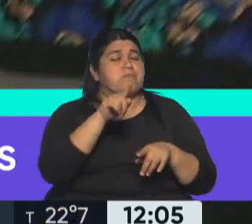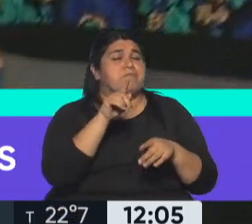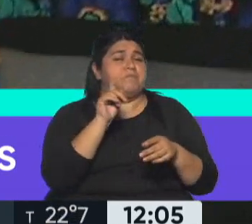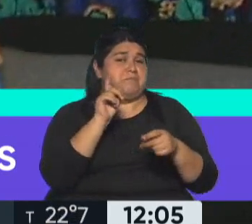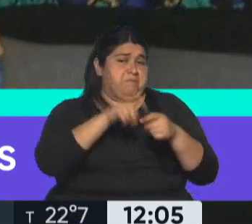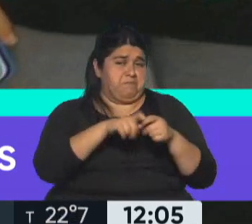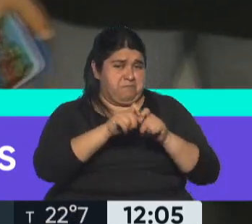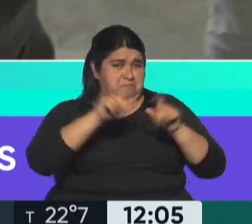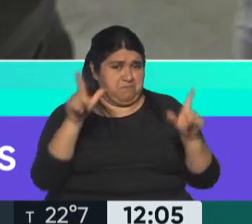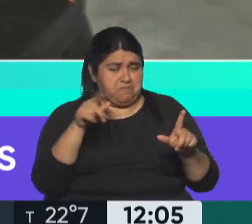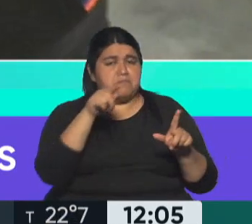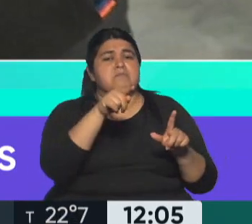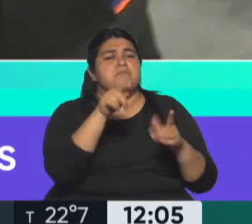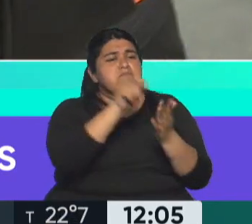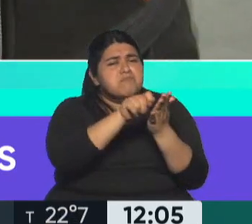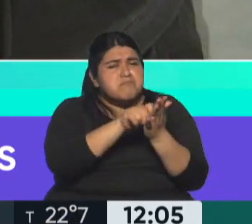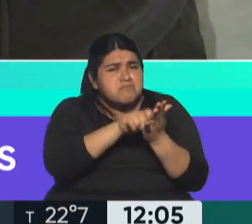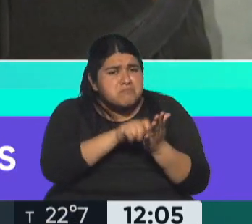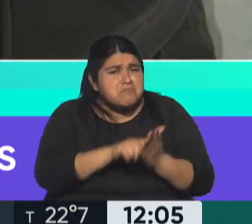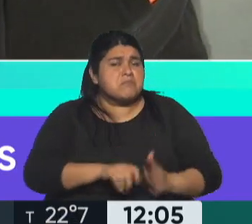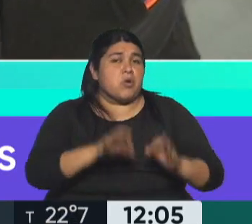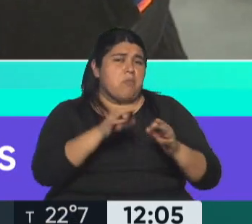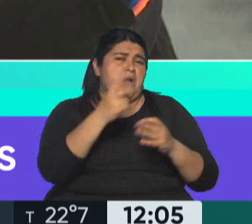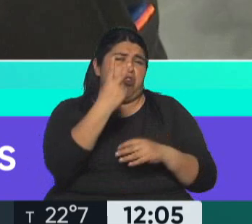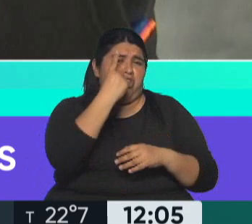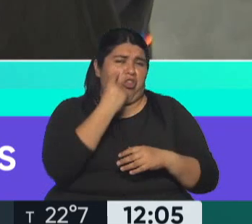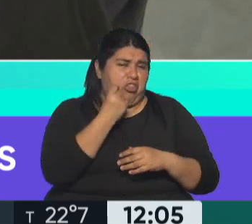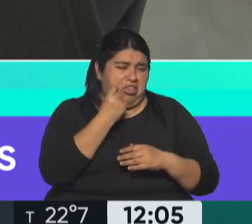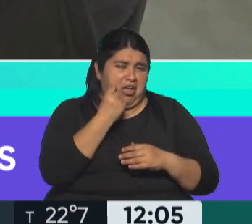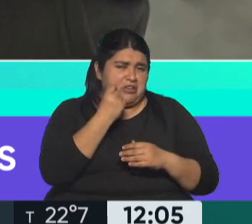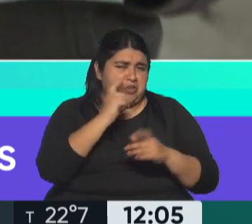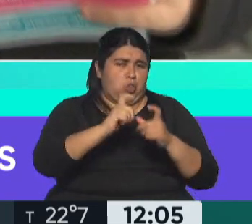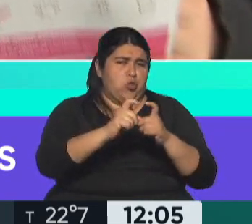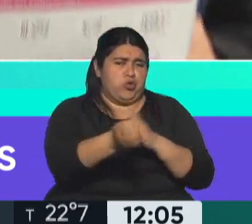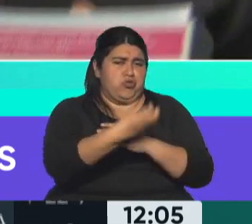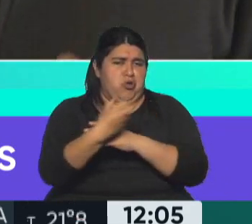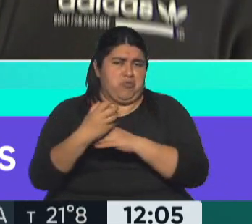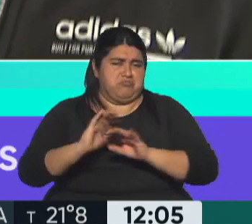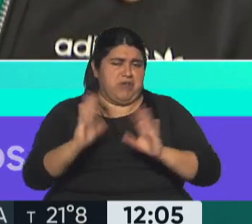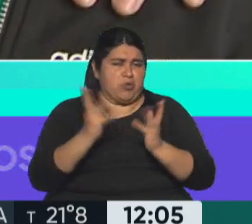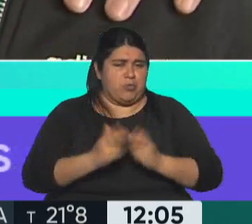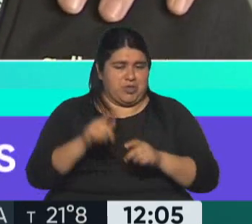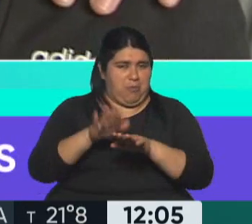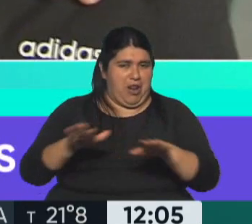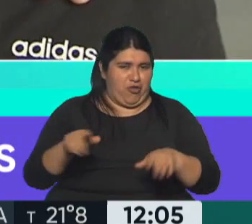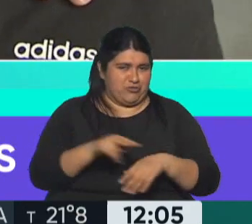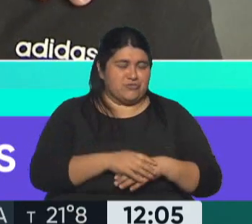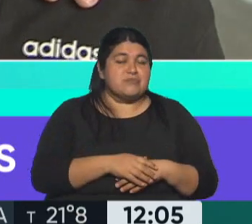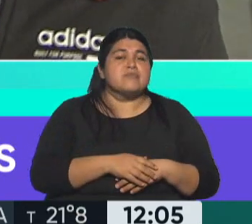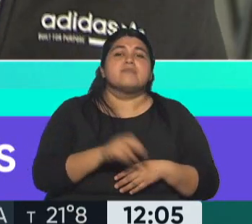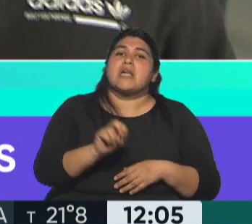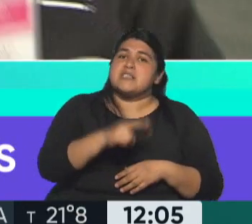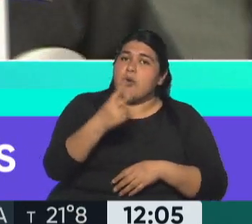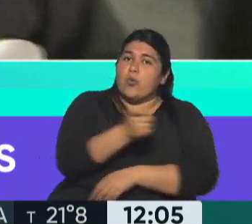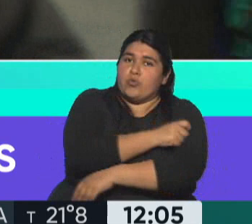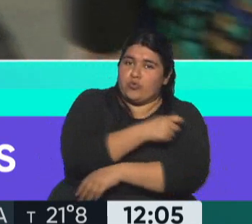Aires. Llenamos los datos y a las 48 horas ya vino los dos turnos. Sí. Impecable. ¿Y la segunda dosis? La